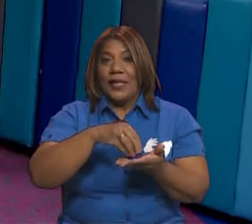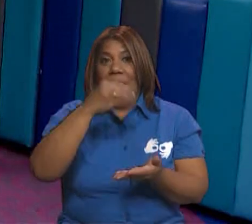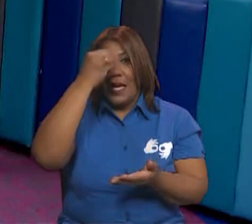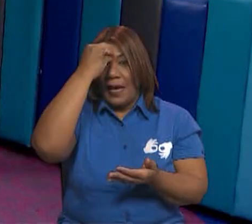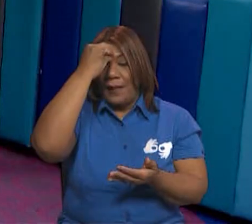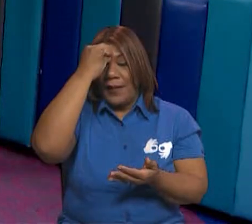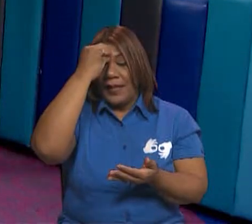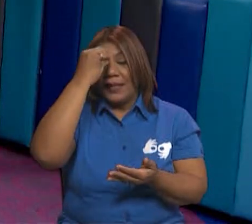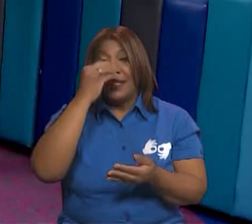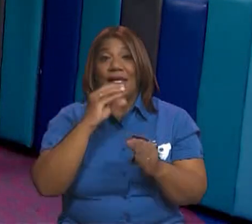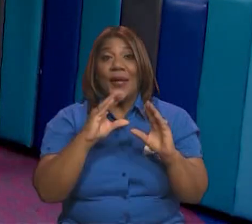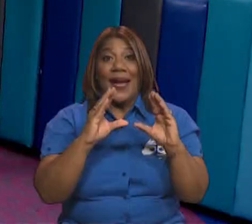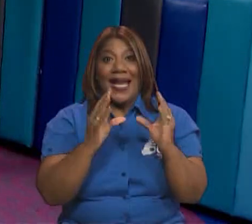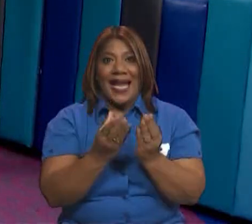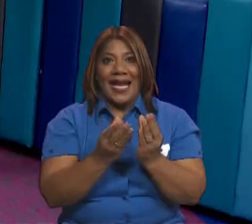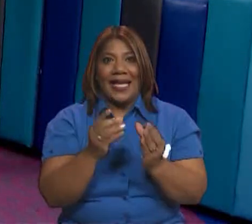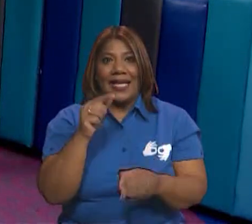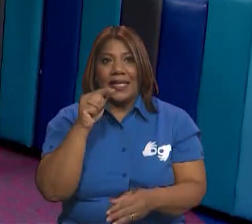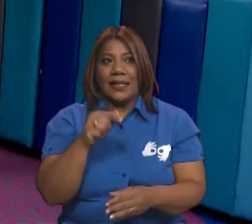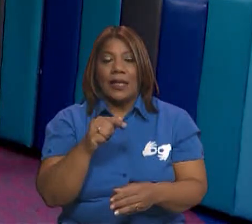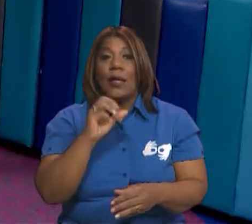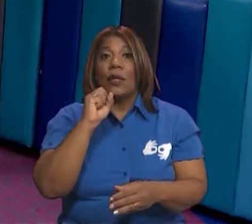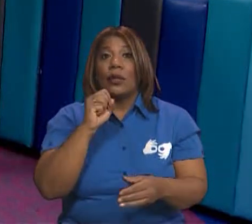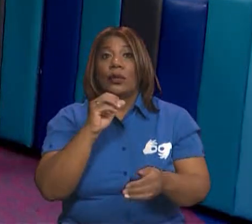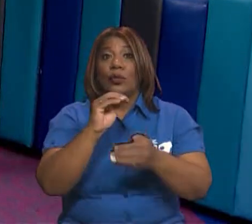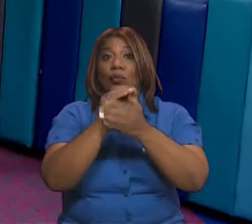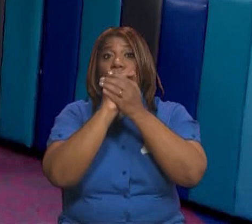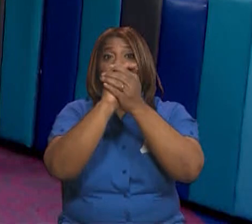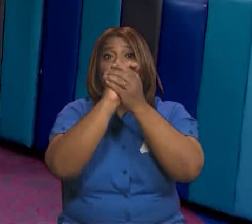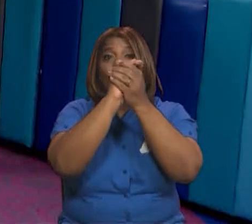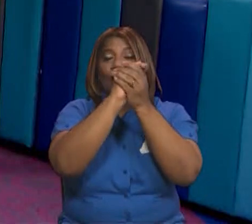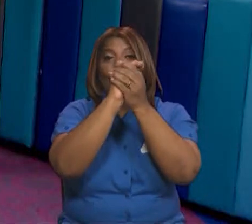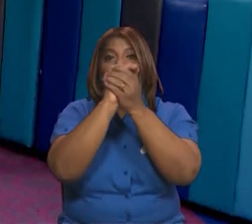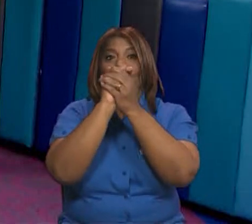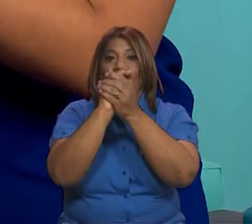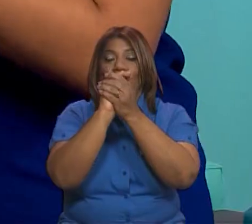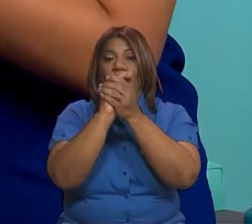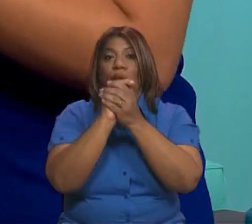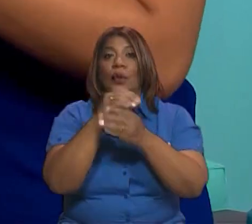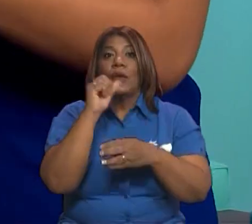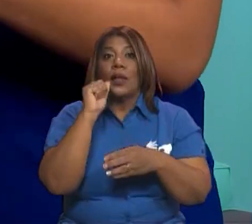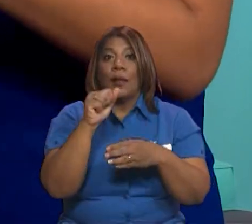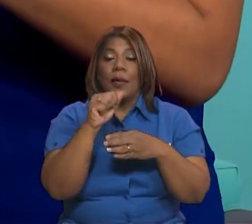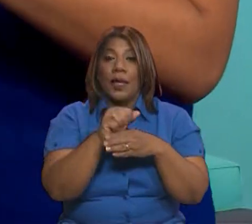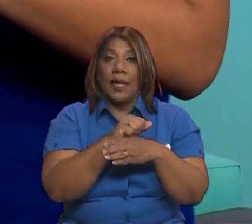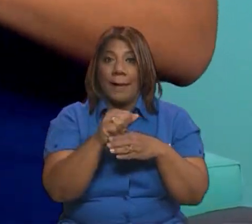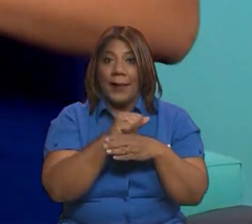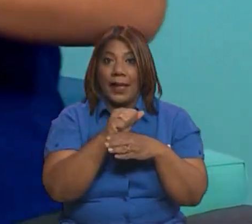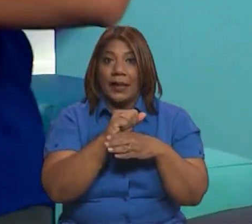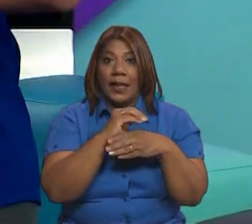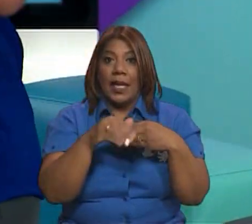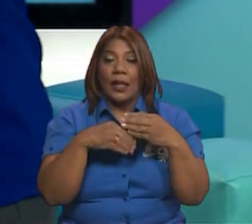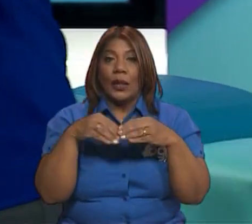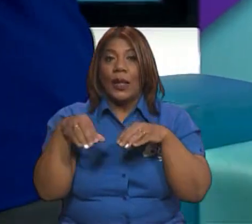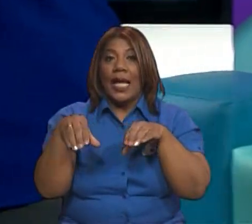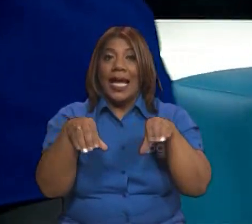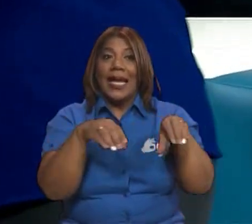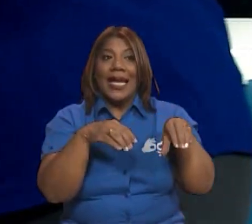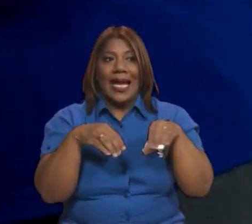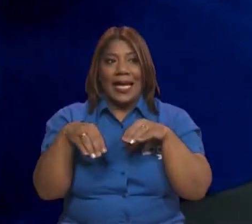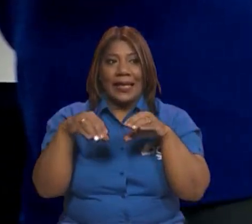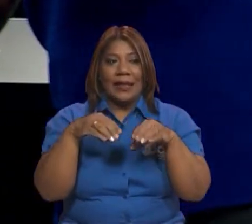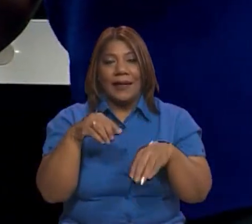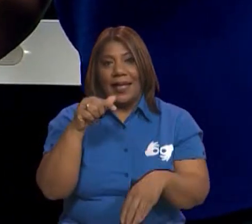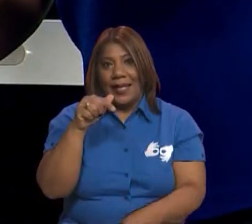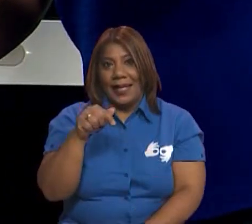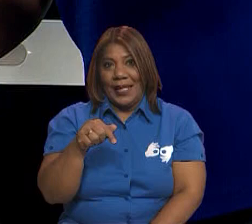por allá. ¿De qué sí, se trata? Estos son cubos que podemos utilizar para reforzar un poco sobre las actividades que hemos trabajado desde el día de hoy.